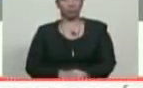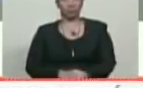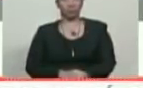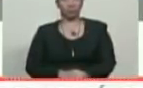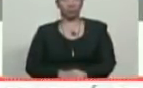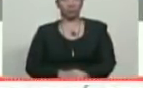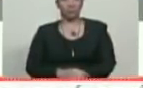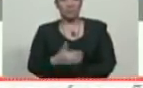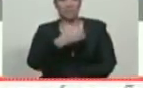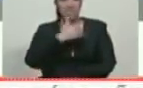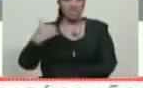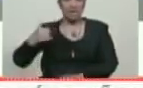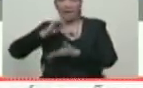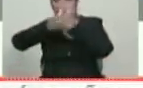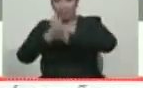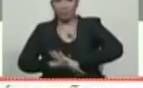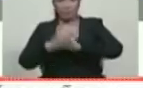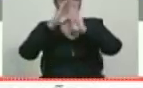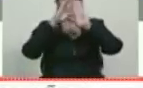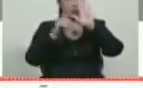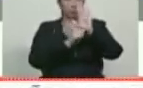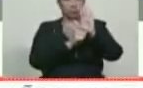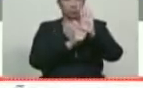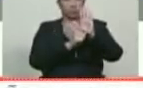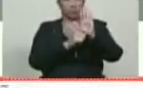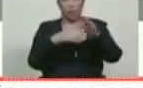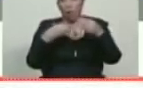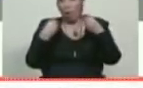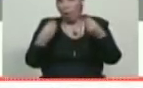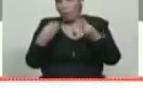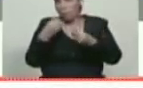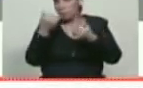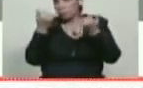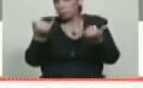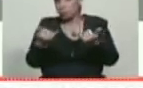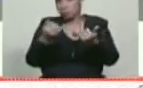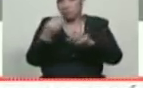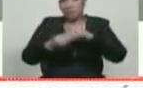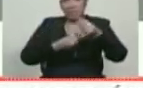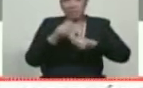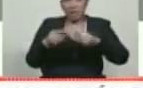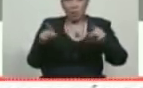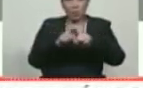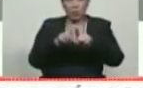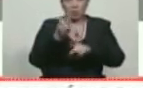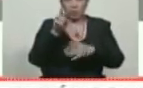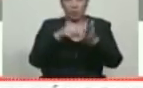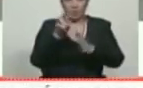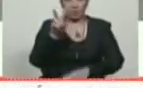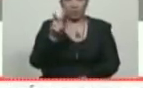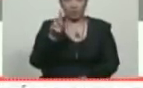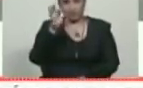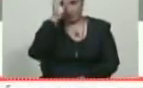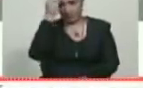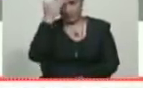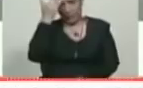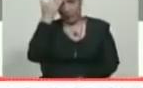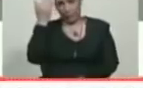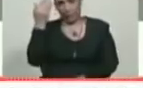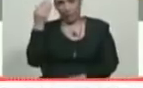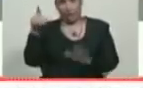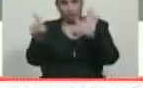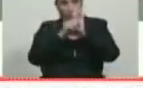Tratar de desaparecer esta constitución, como ya lo hicieron en el 2002. Ellos saben que en el marco de